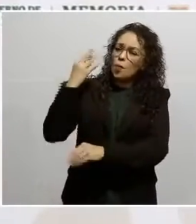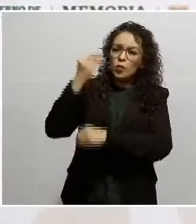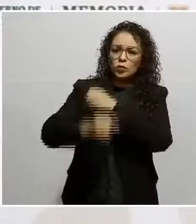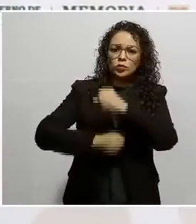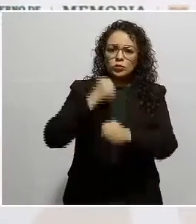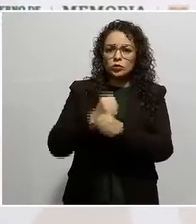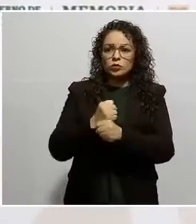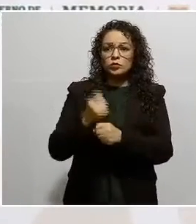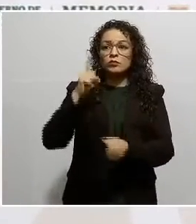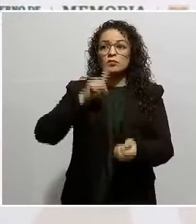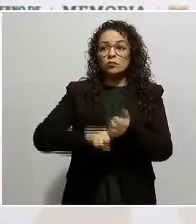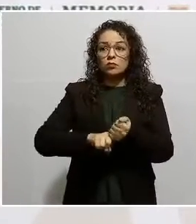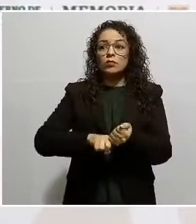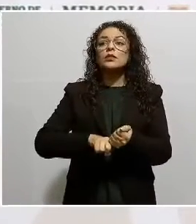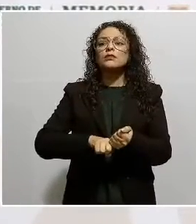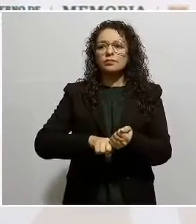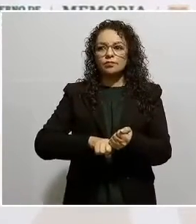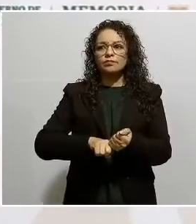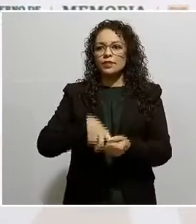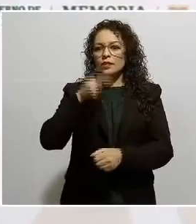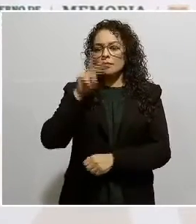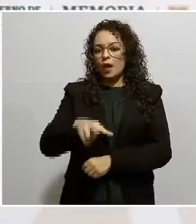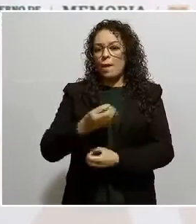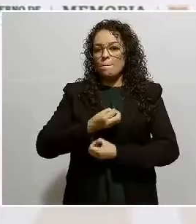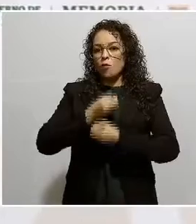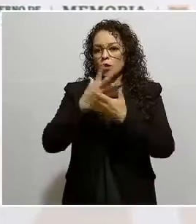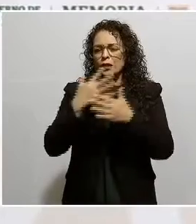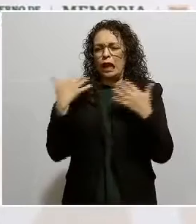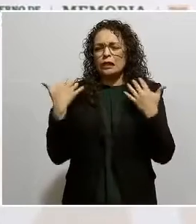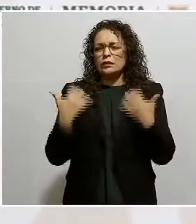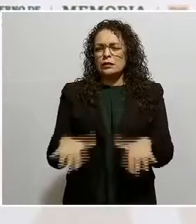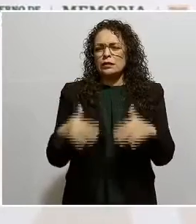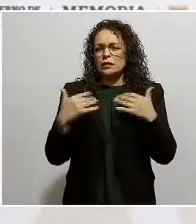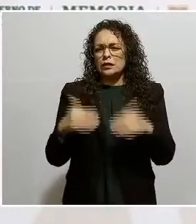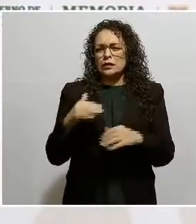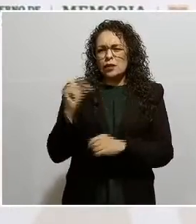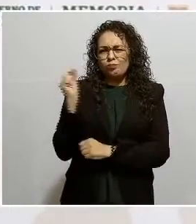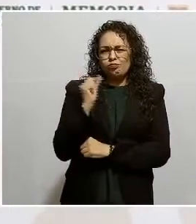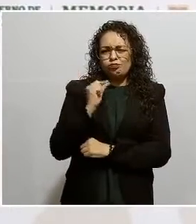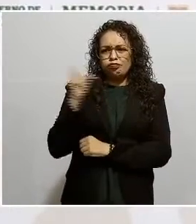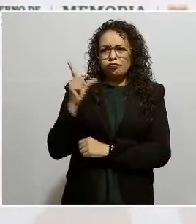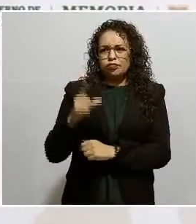de la más alta poesía. Ya termino.